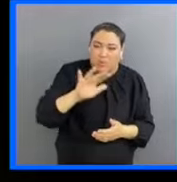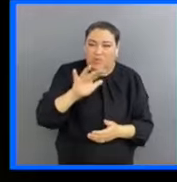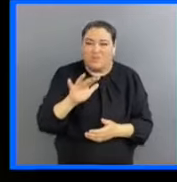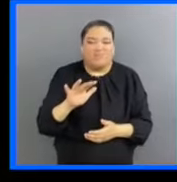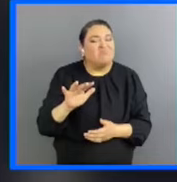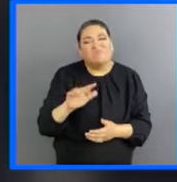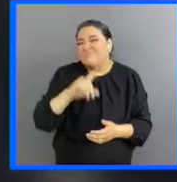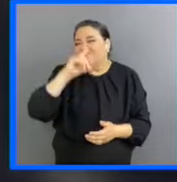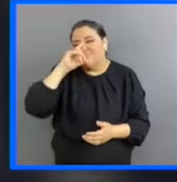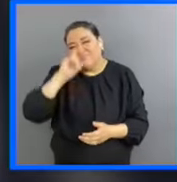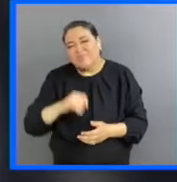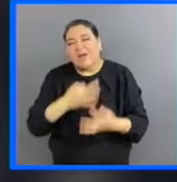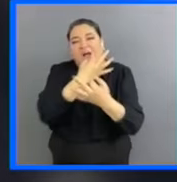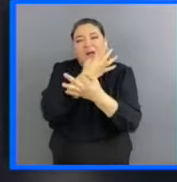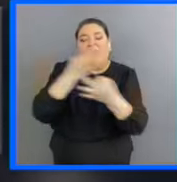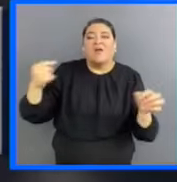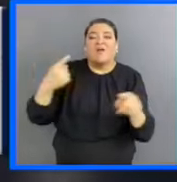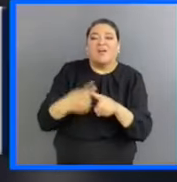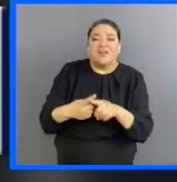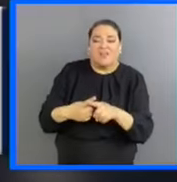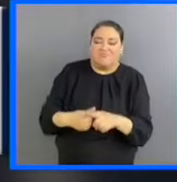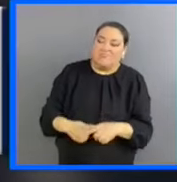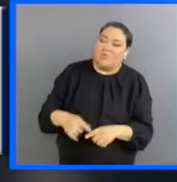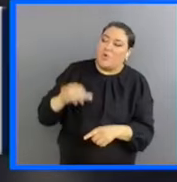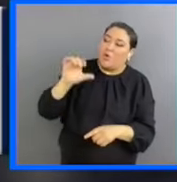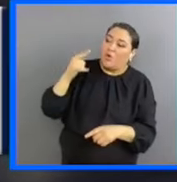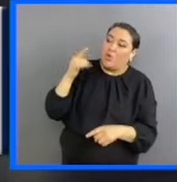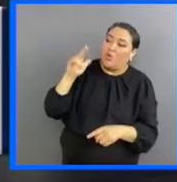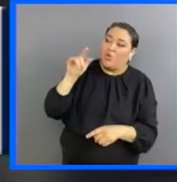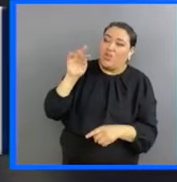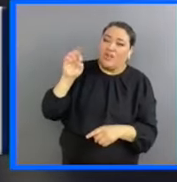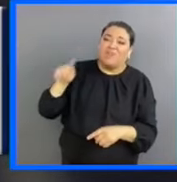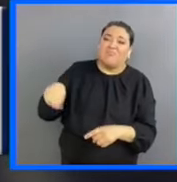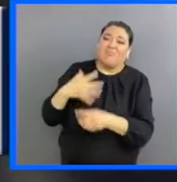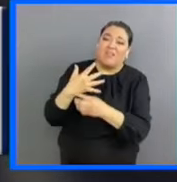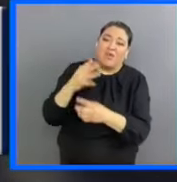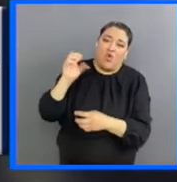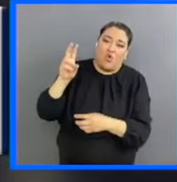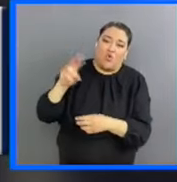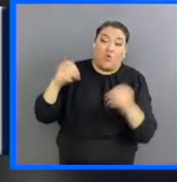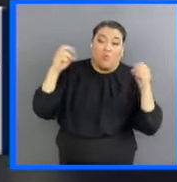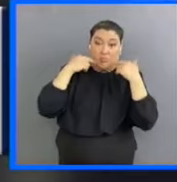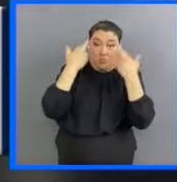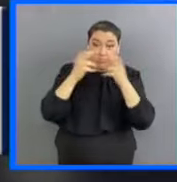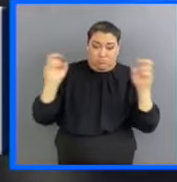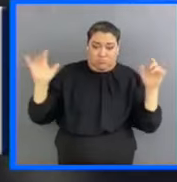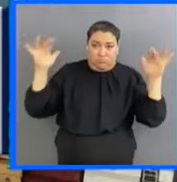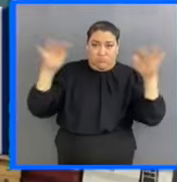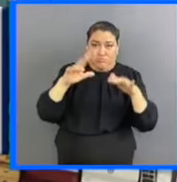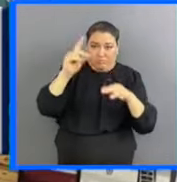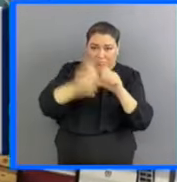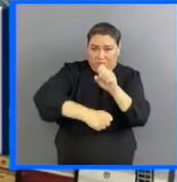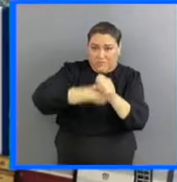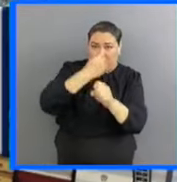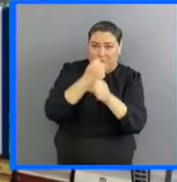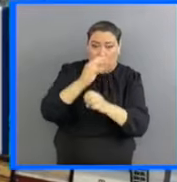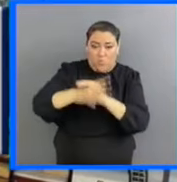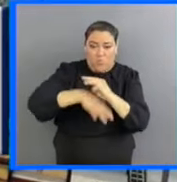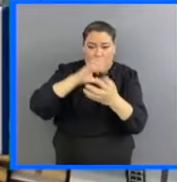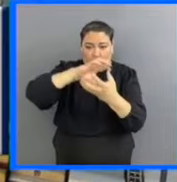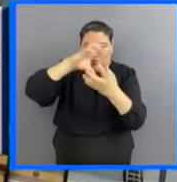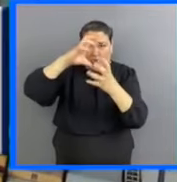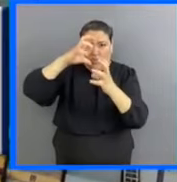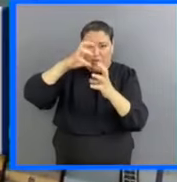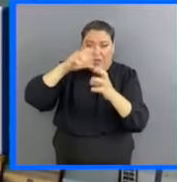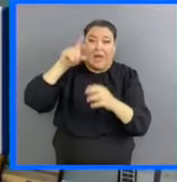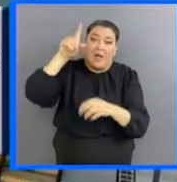secretario general de la ONU, Antonio Guterres. Durante la 30 Convención de las Naciones Unidas sobre Cambio Climático en Brasil,